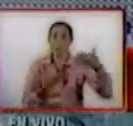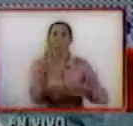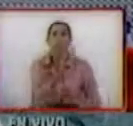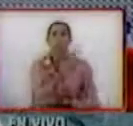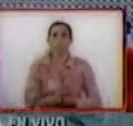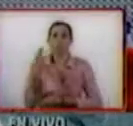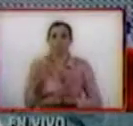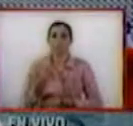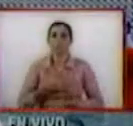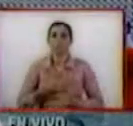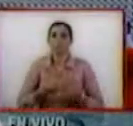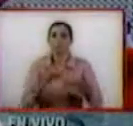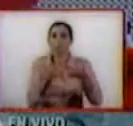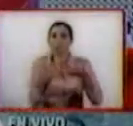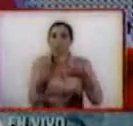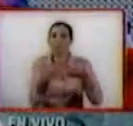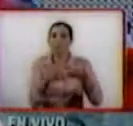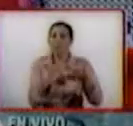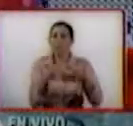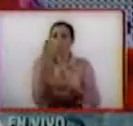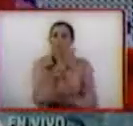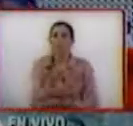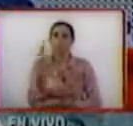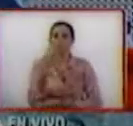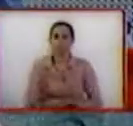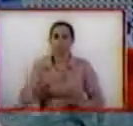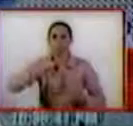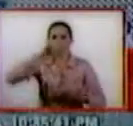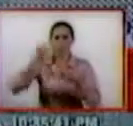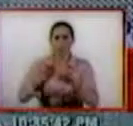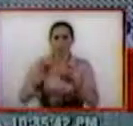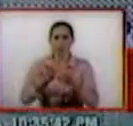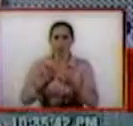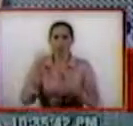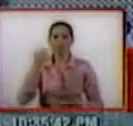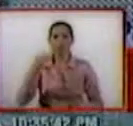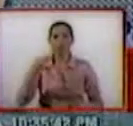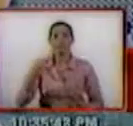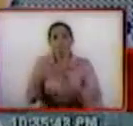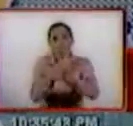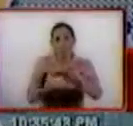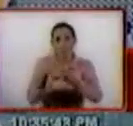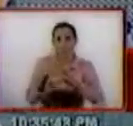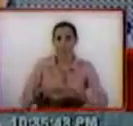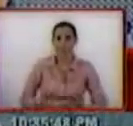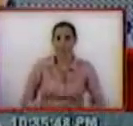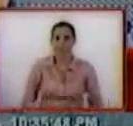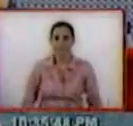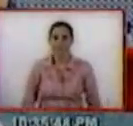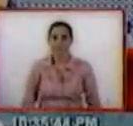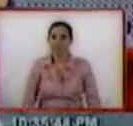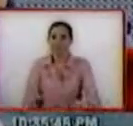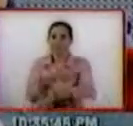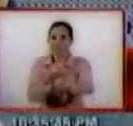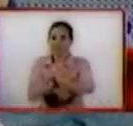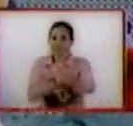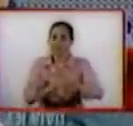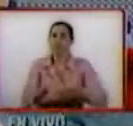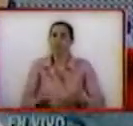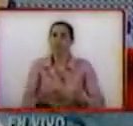el cuaderno de compromiso de la jornada de gobierno en la calle,